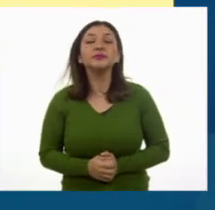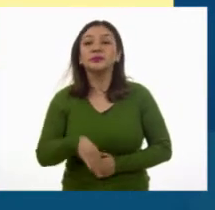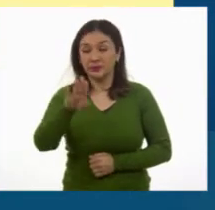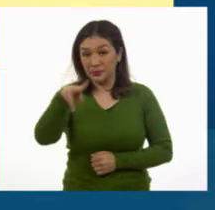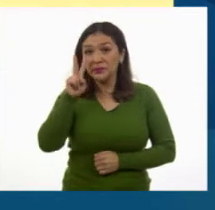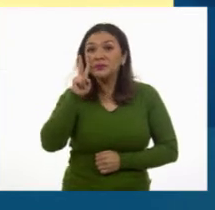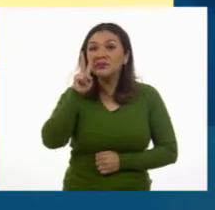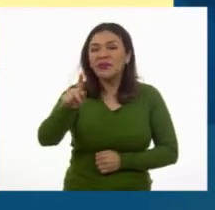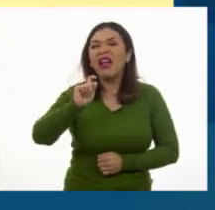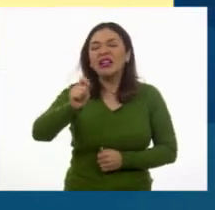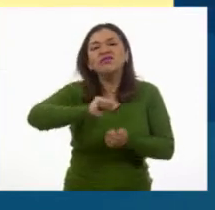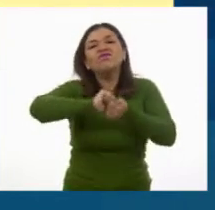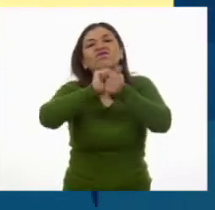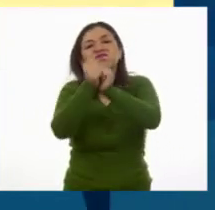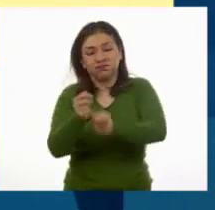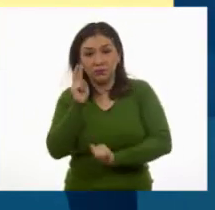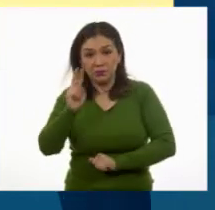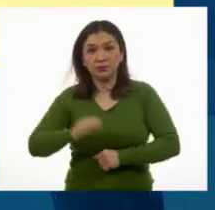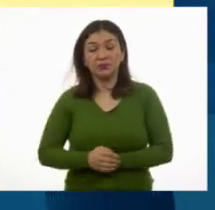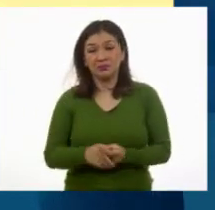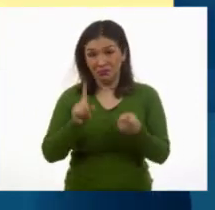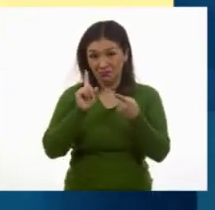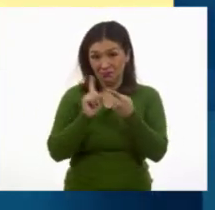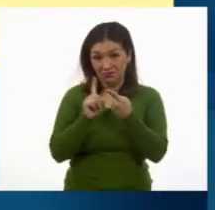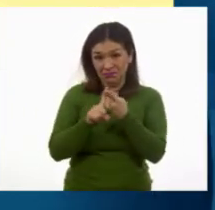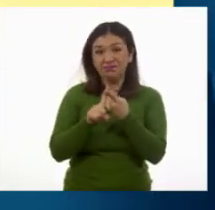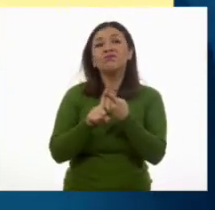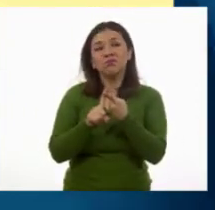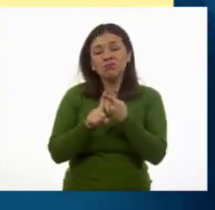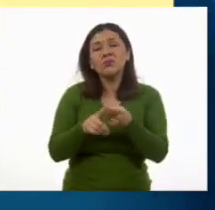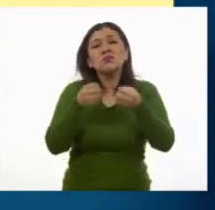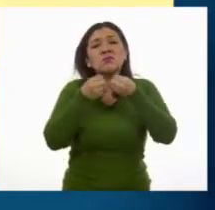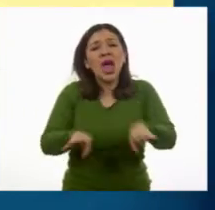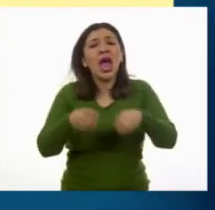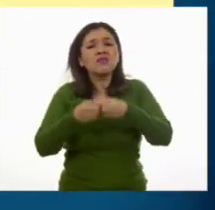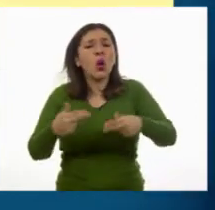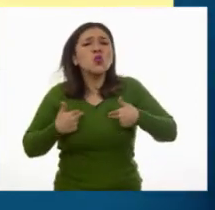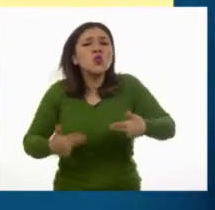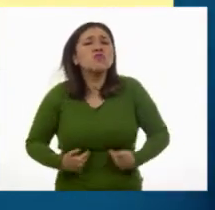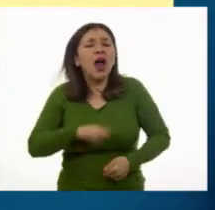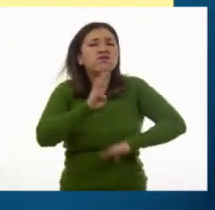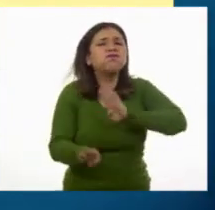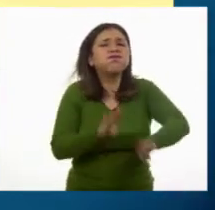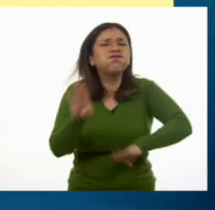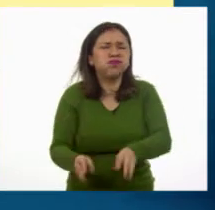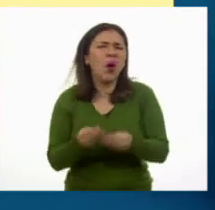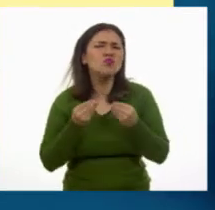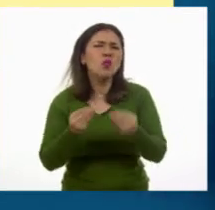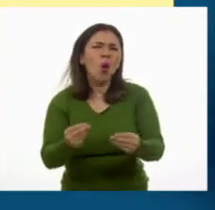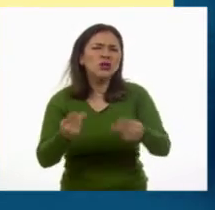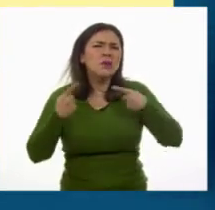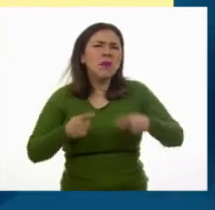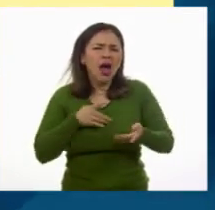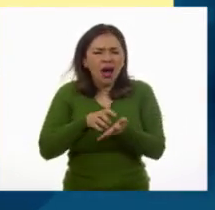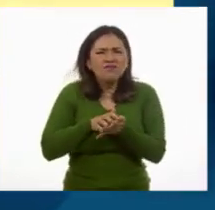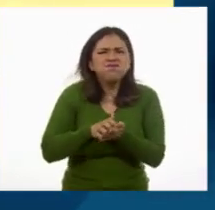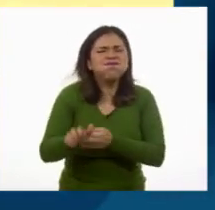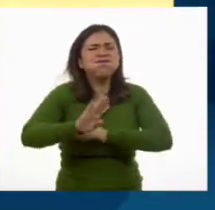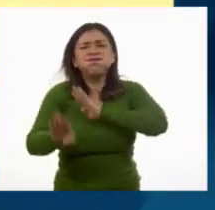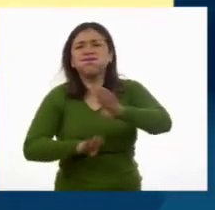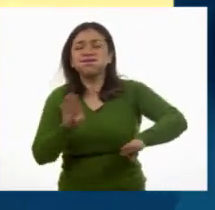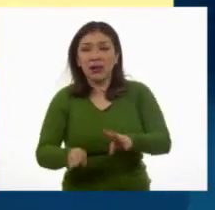Veamos las consecuencias. Primero que nada, pues las pérdidas humanas, ¿no? Murió muchísima gente en esta